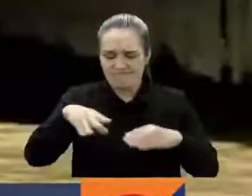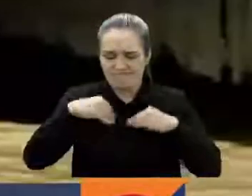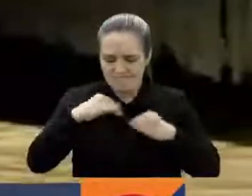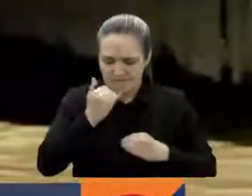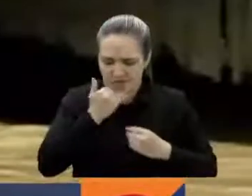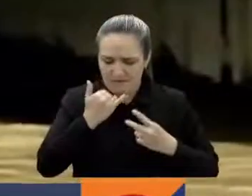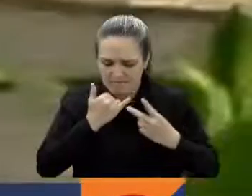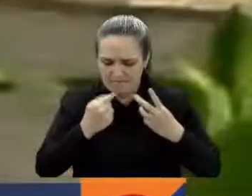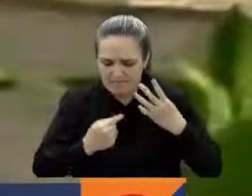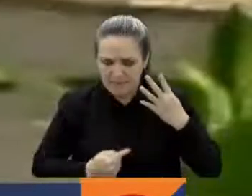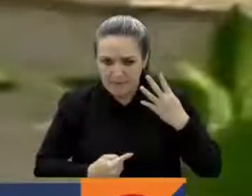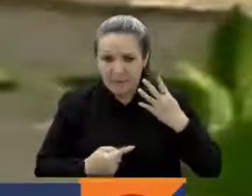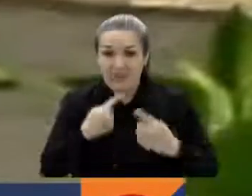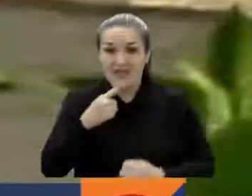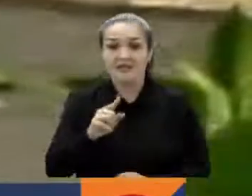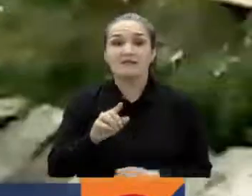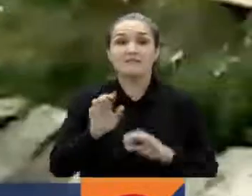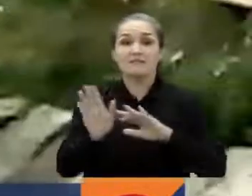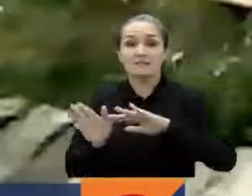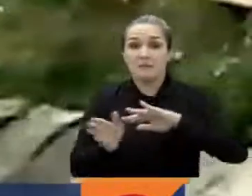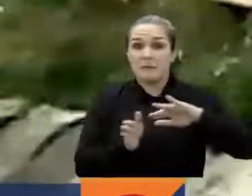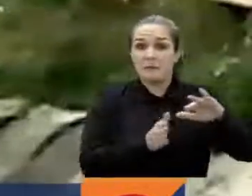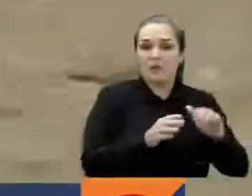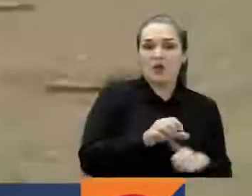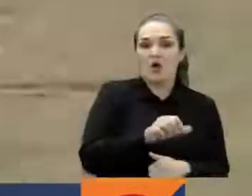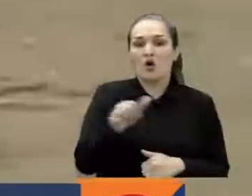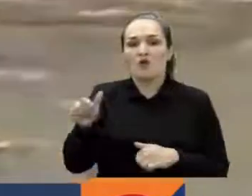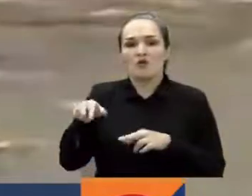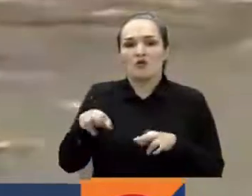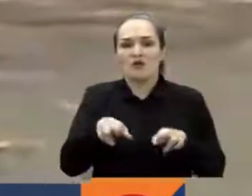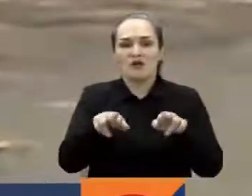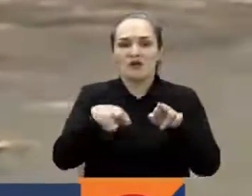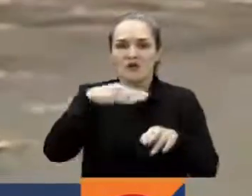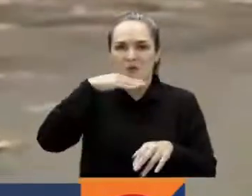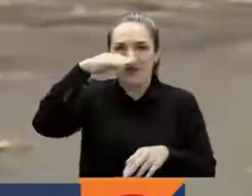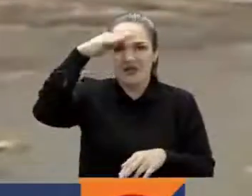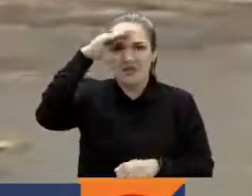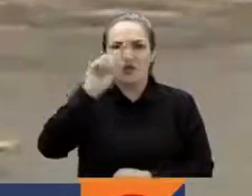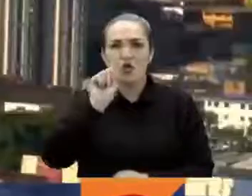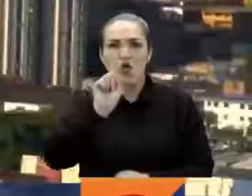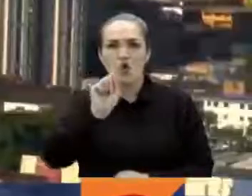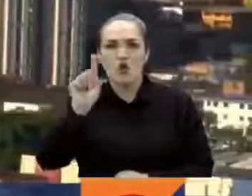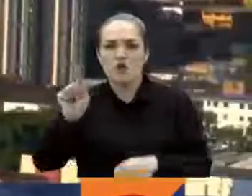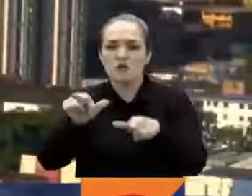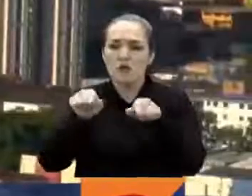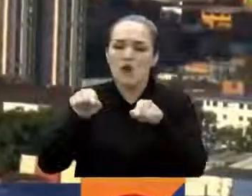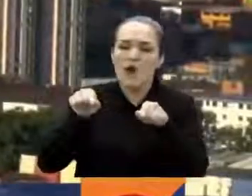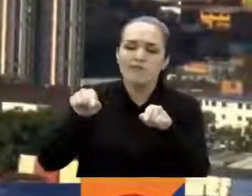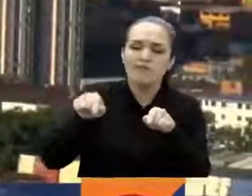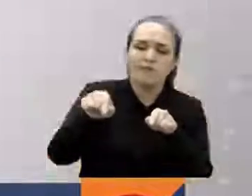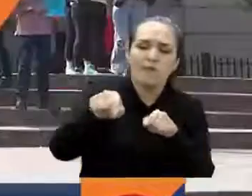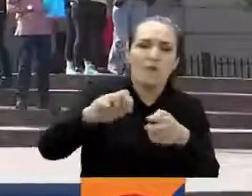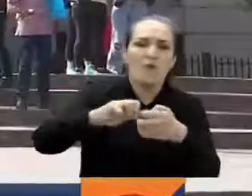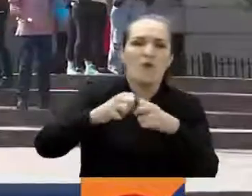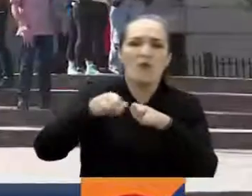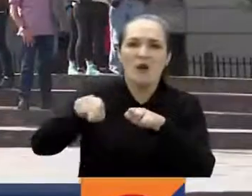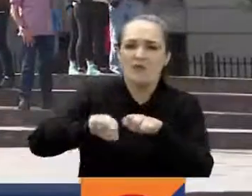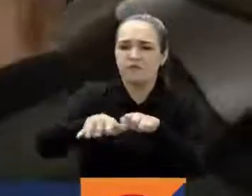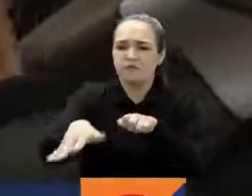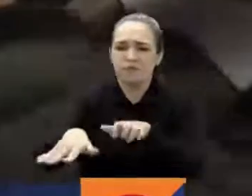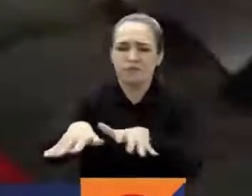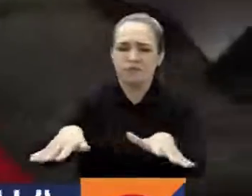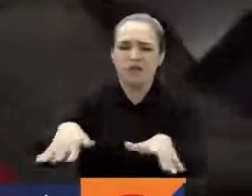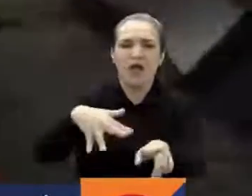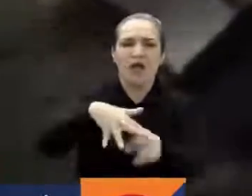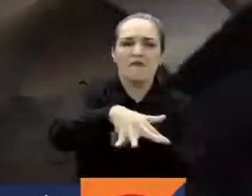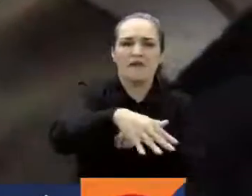Identifican 11 puntos críticos en el río Medellín. La socavación de terrenos estaría afectando el metro de la ciudad. El